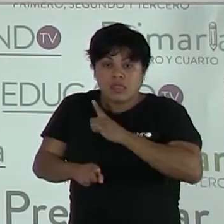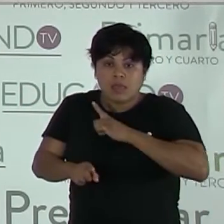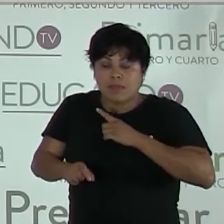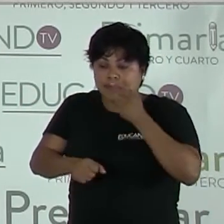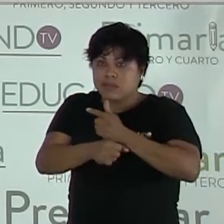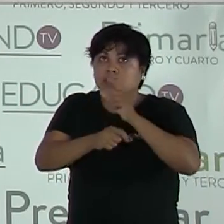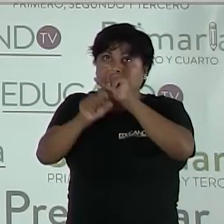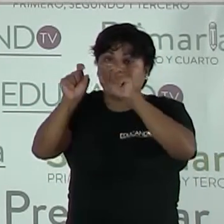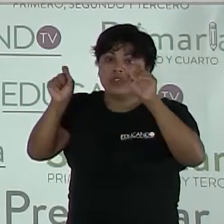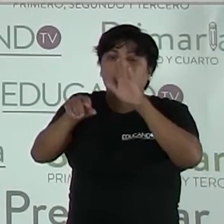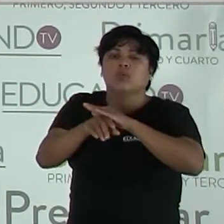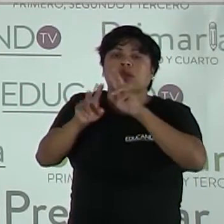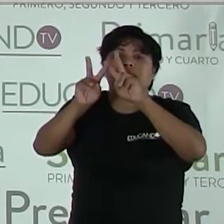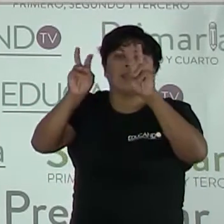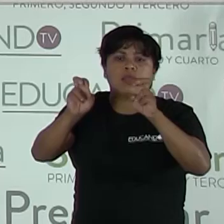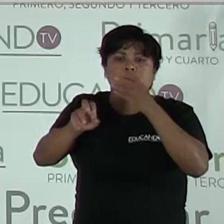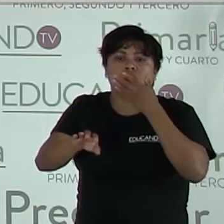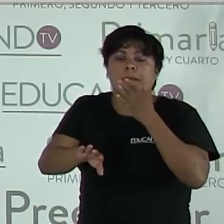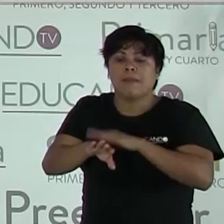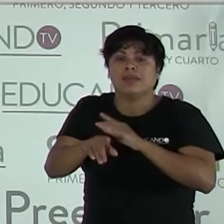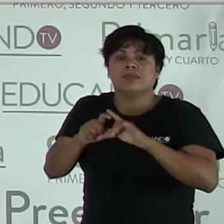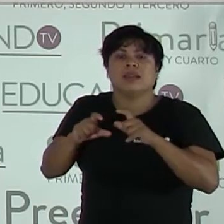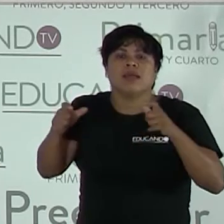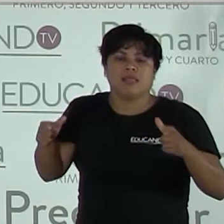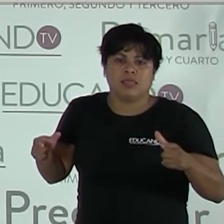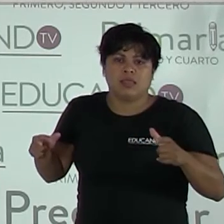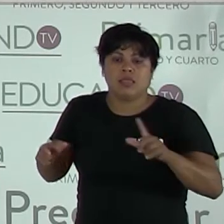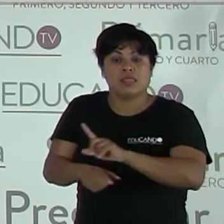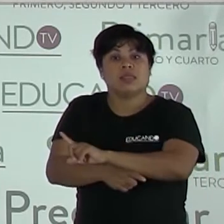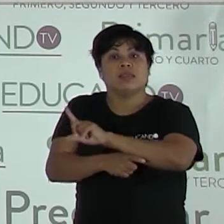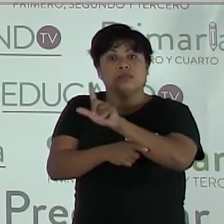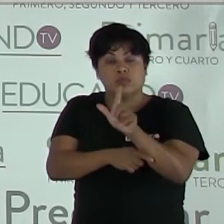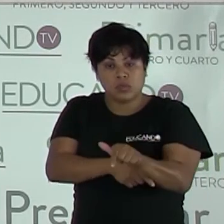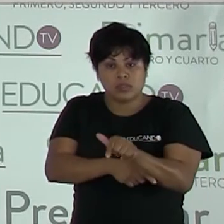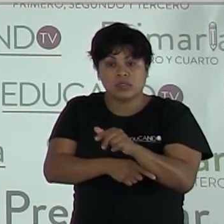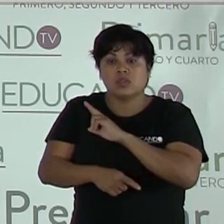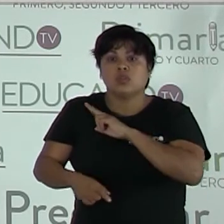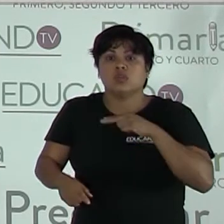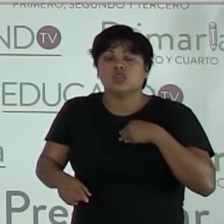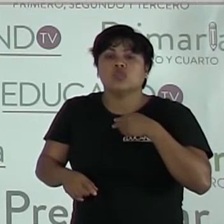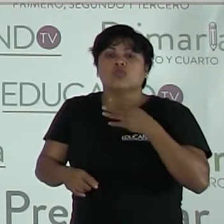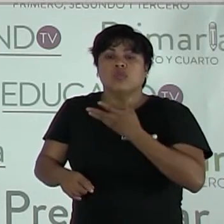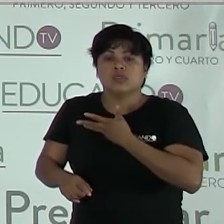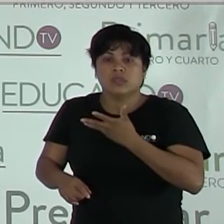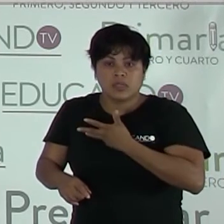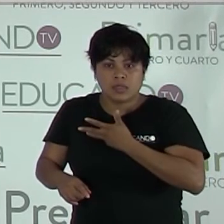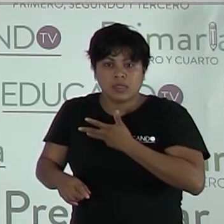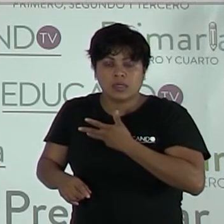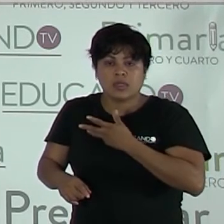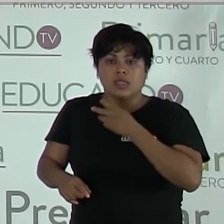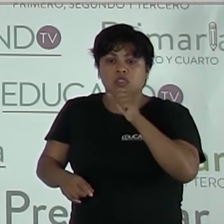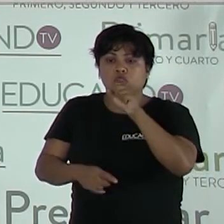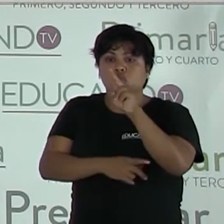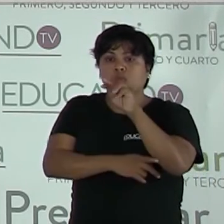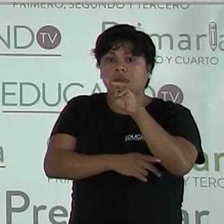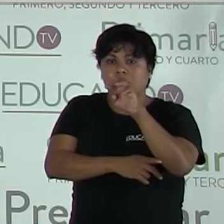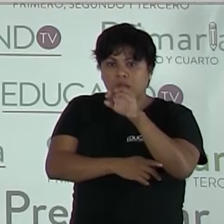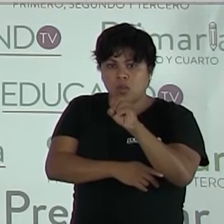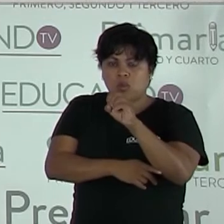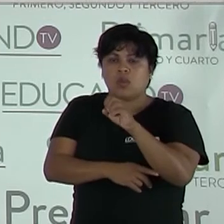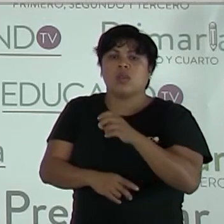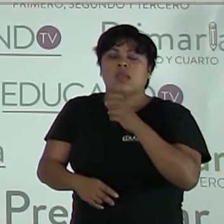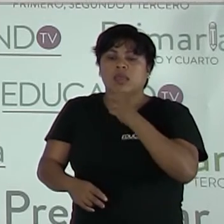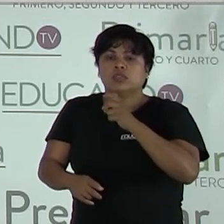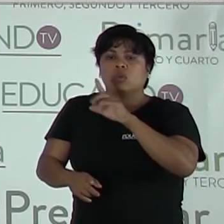parte porque el título es un poquito más grande. Después vamos a tener lo que es el sumario. El sumario es